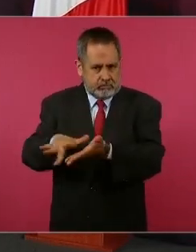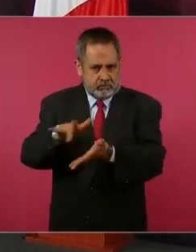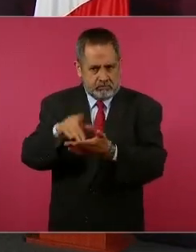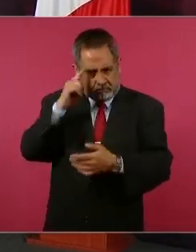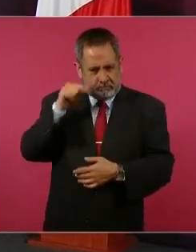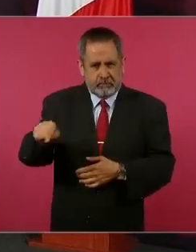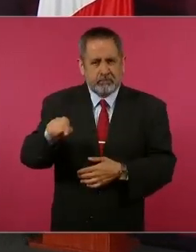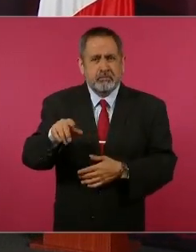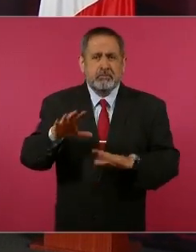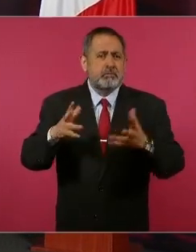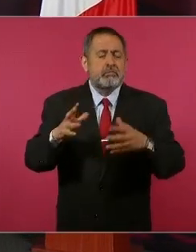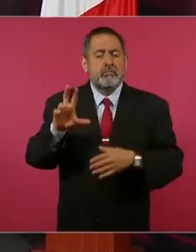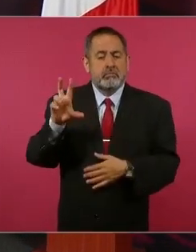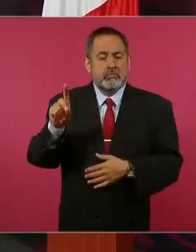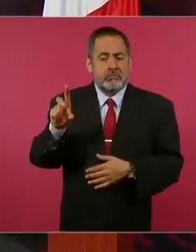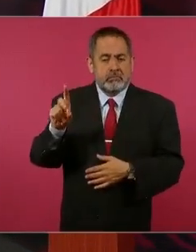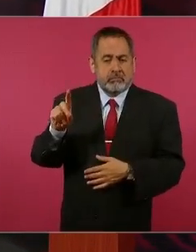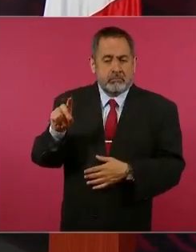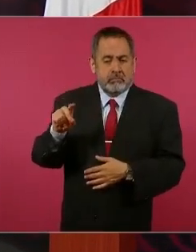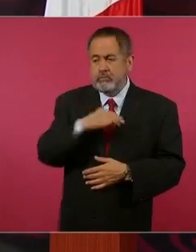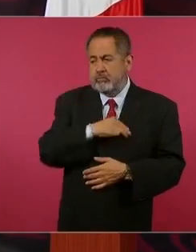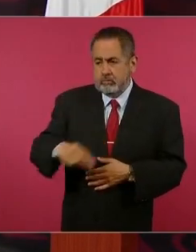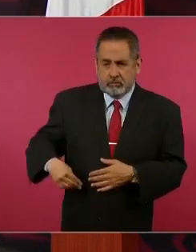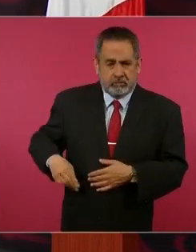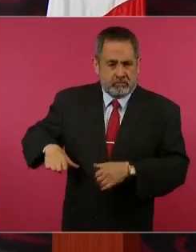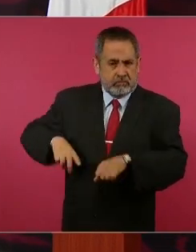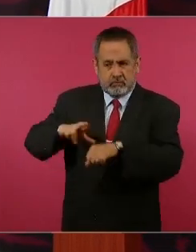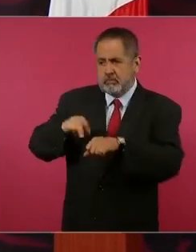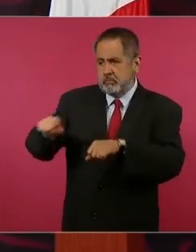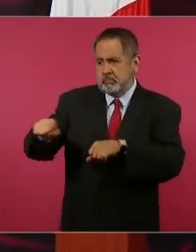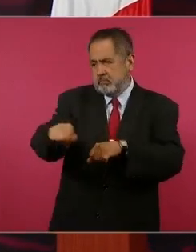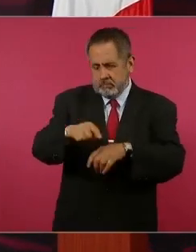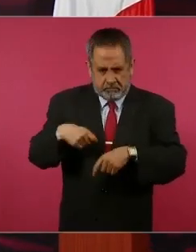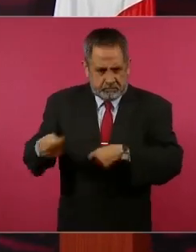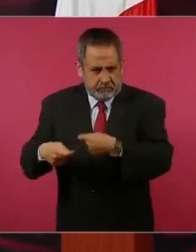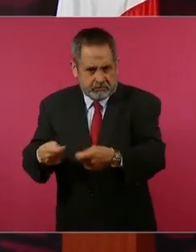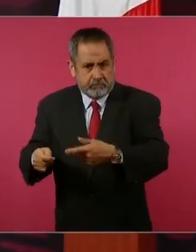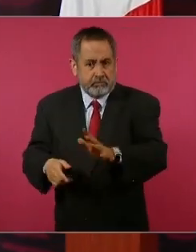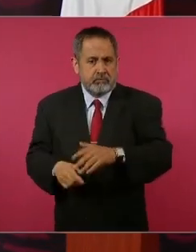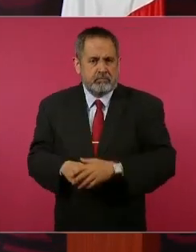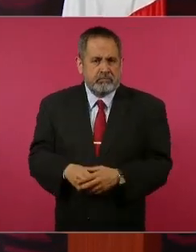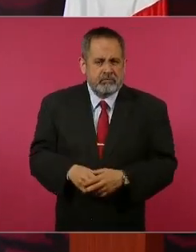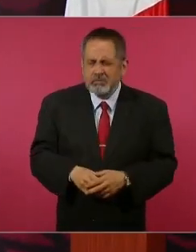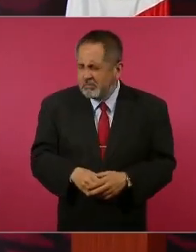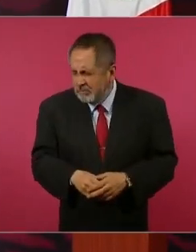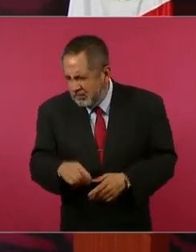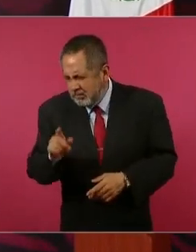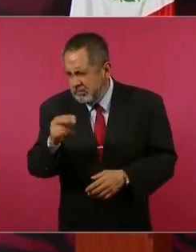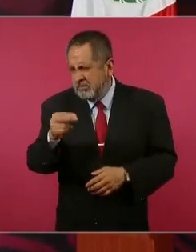a más de 30 gobiernos municipales. Fue el Ágata, ¿no?